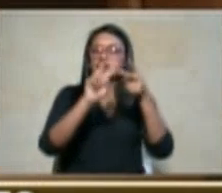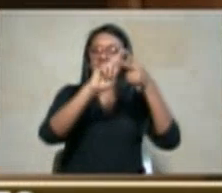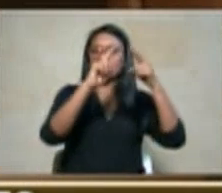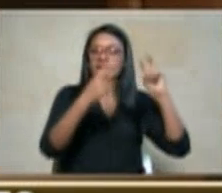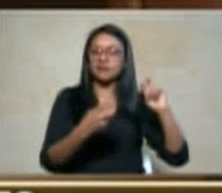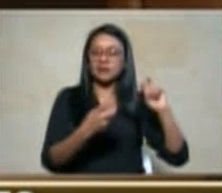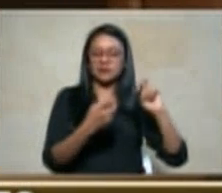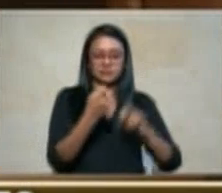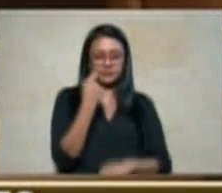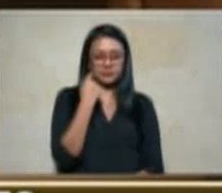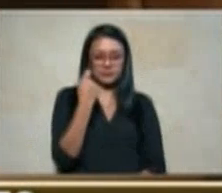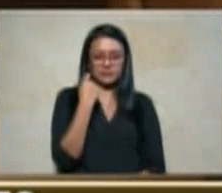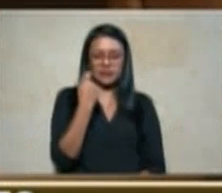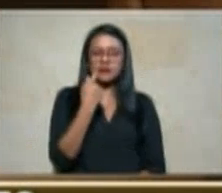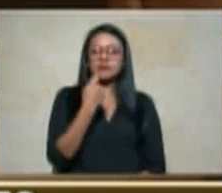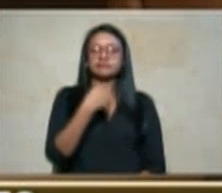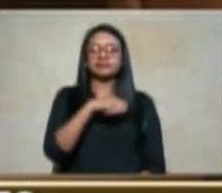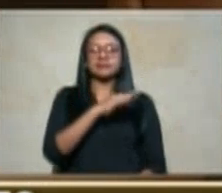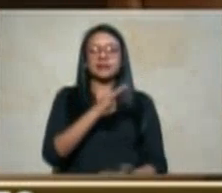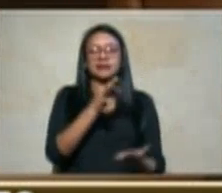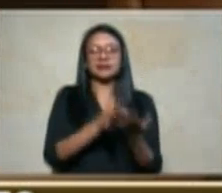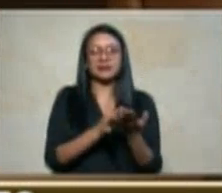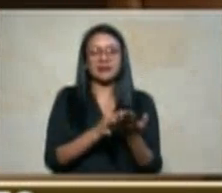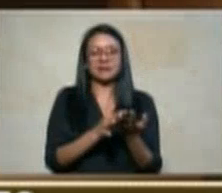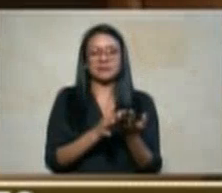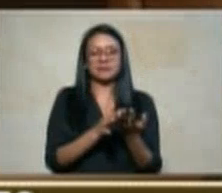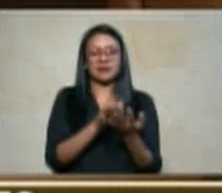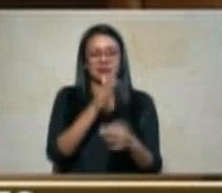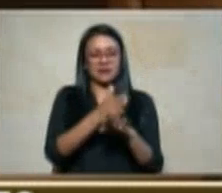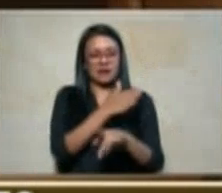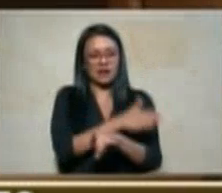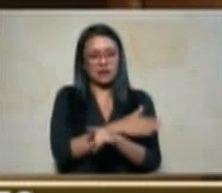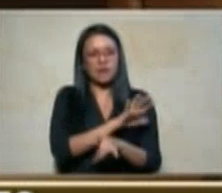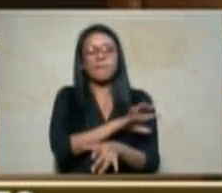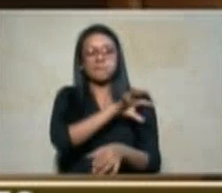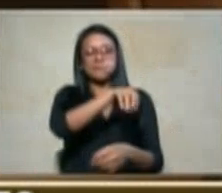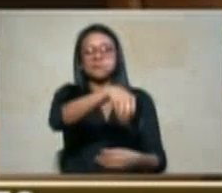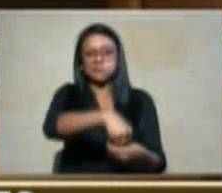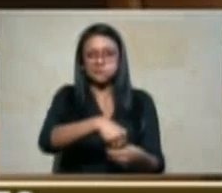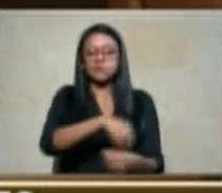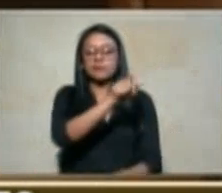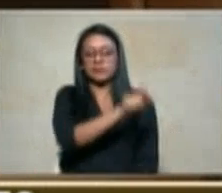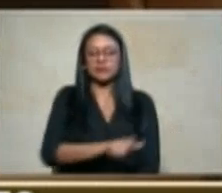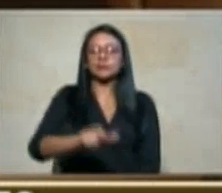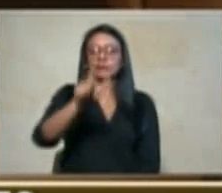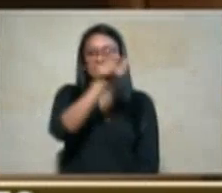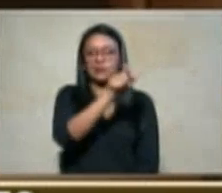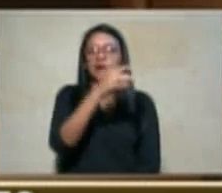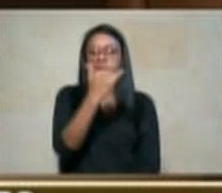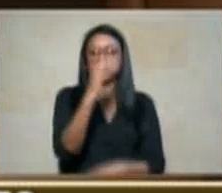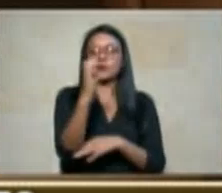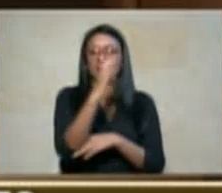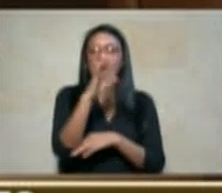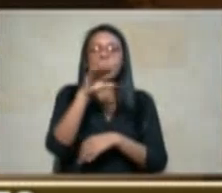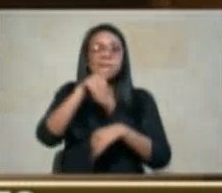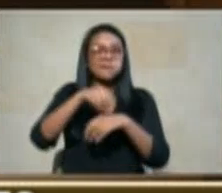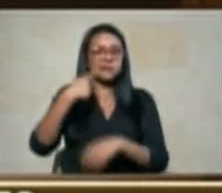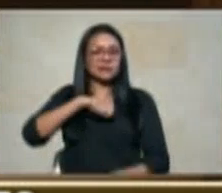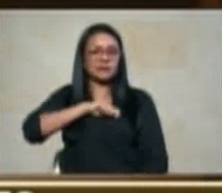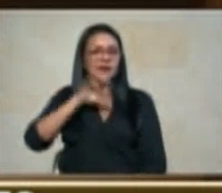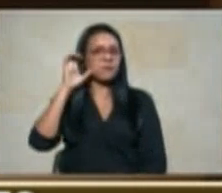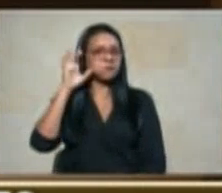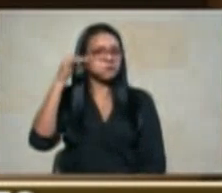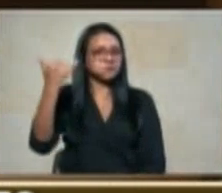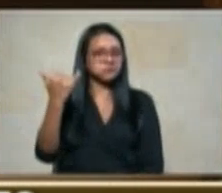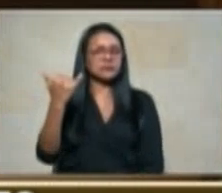última feria fue en Madrid, España, donde se le acerca el Estado colombiano a nuestros connacionales, y es muy importante